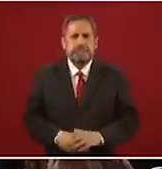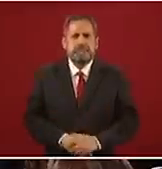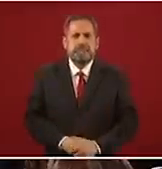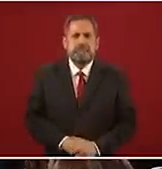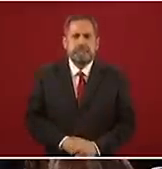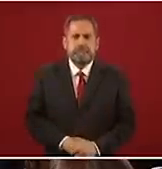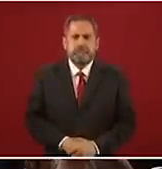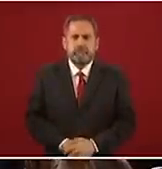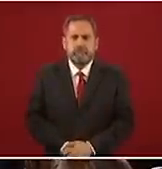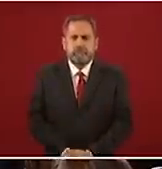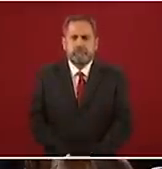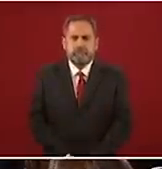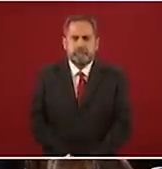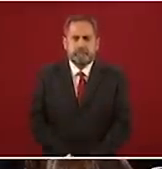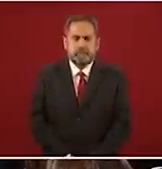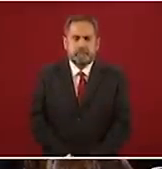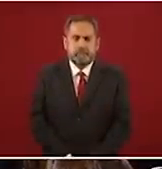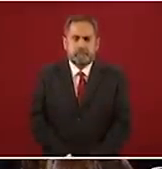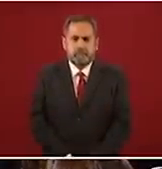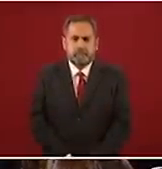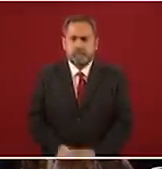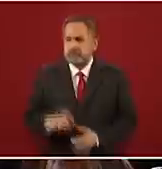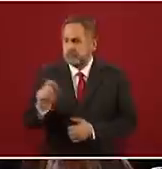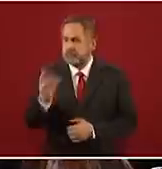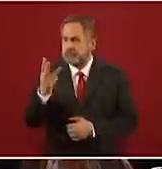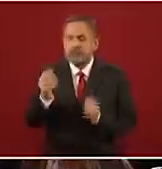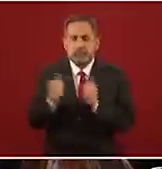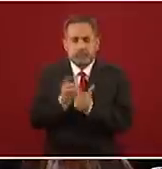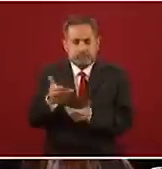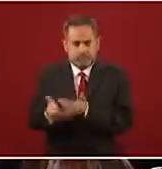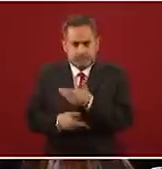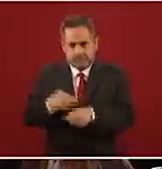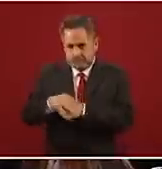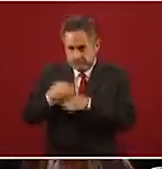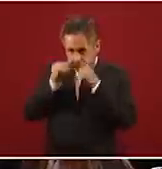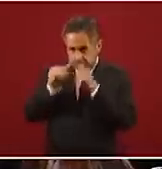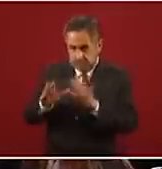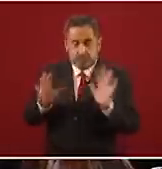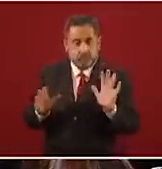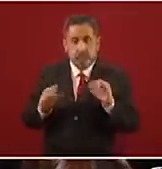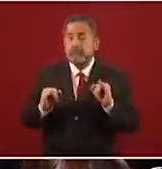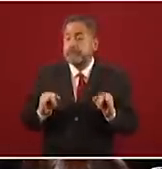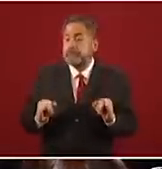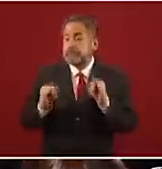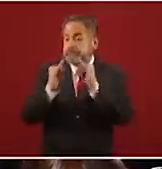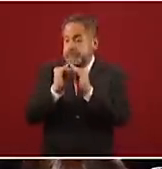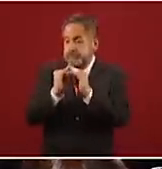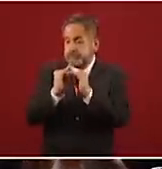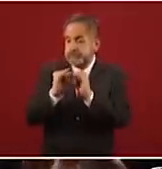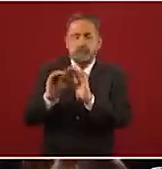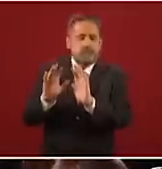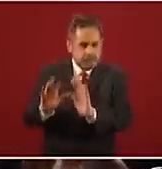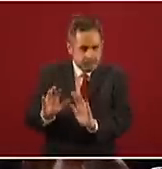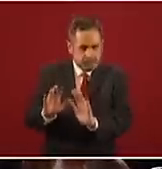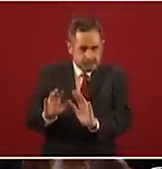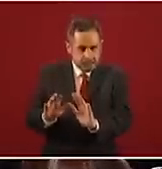23 con servicios médicos. 23 con servicios médicos. Estamos hablando de los institutos. Ahí vamos a